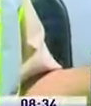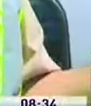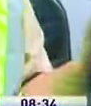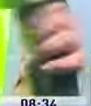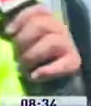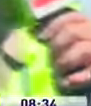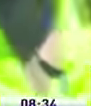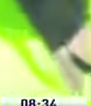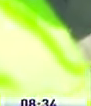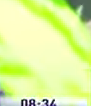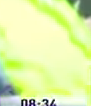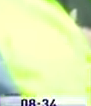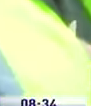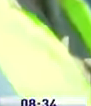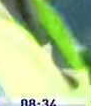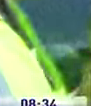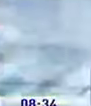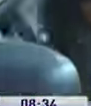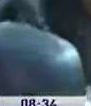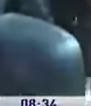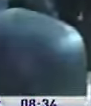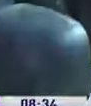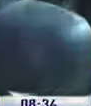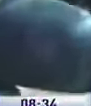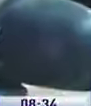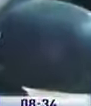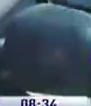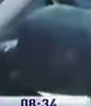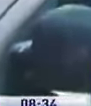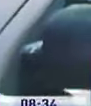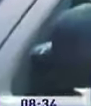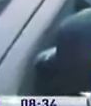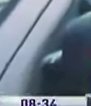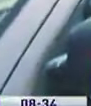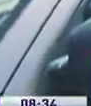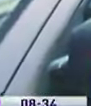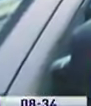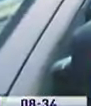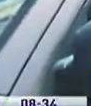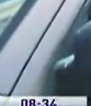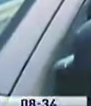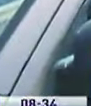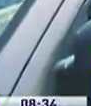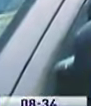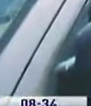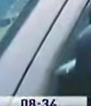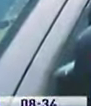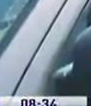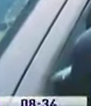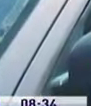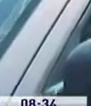estacionarse. ¡LNB! ¿Qué dice ahí? Está usted mal estacionada, vecinito. Y me hizo parquear una